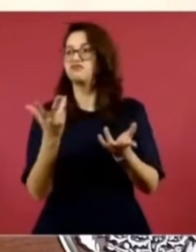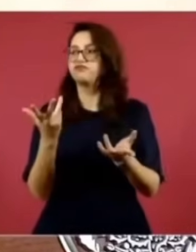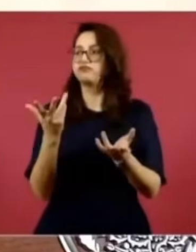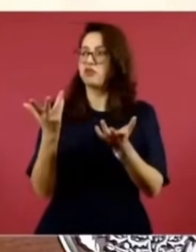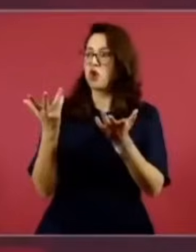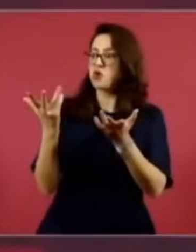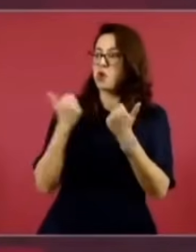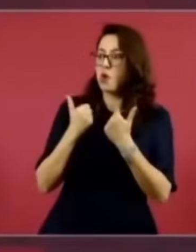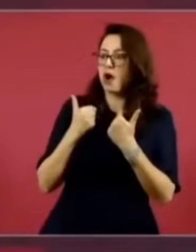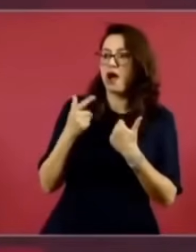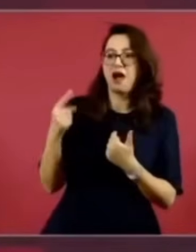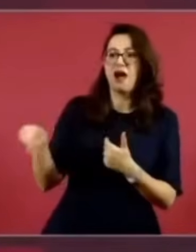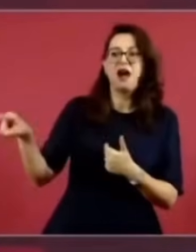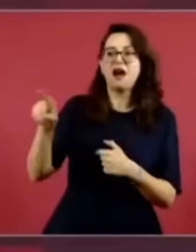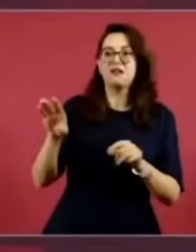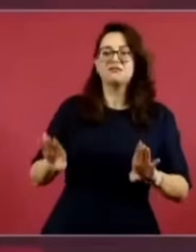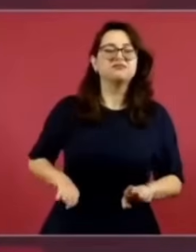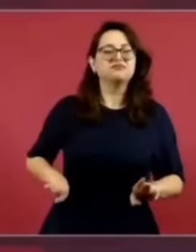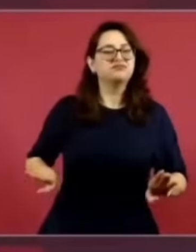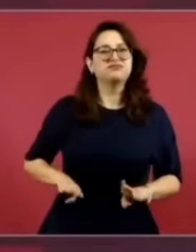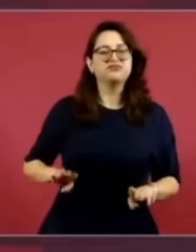Yo me siento muy orgulloso